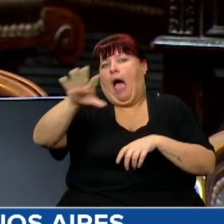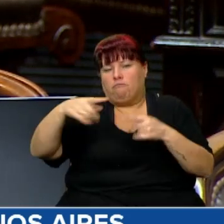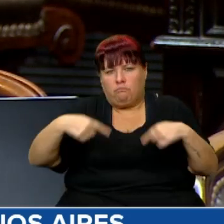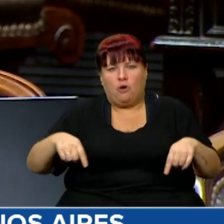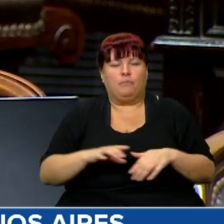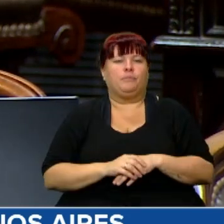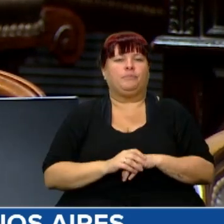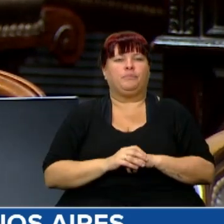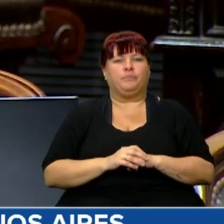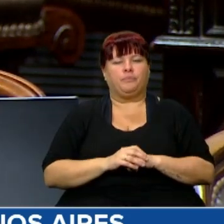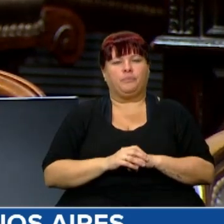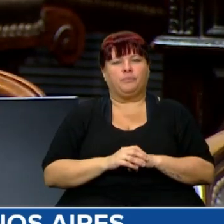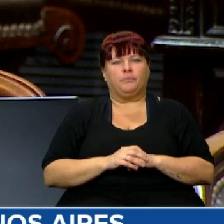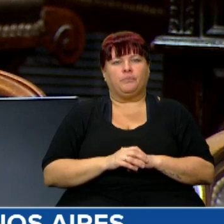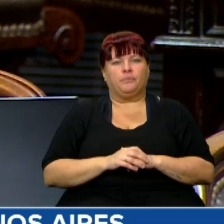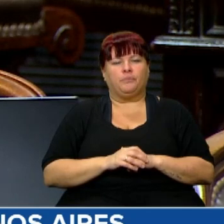agrícola,